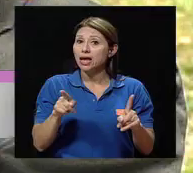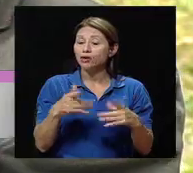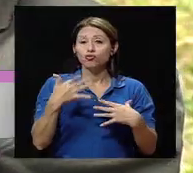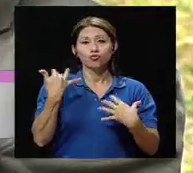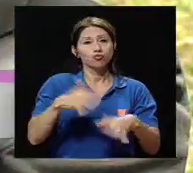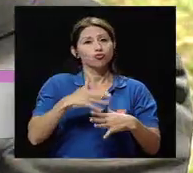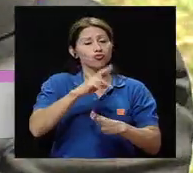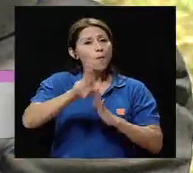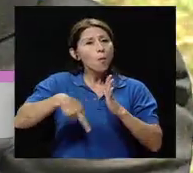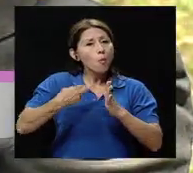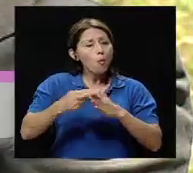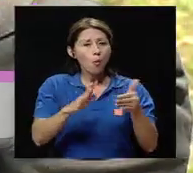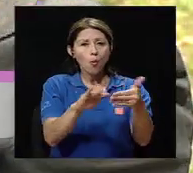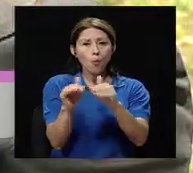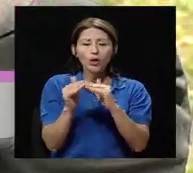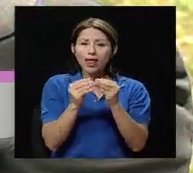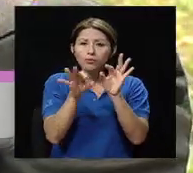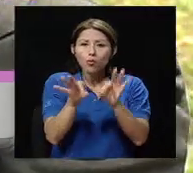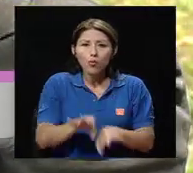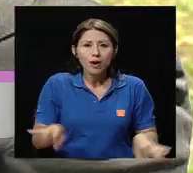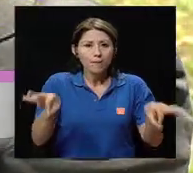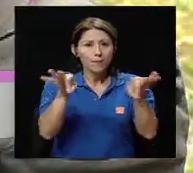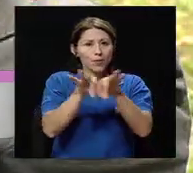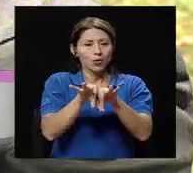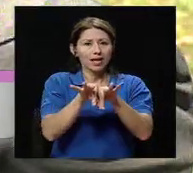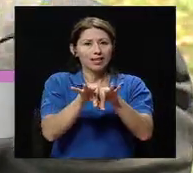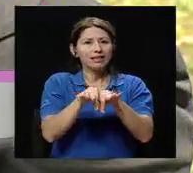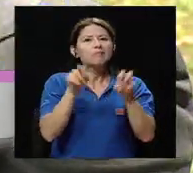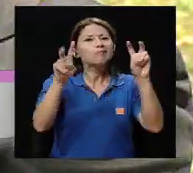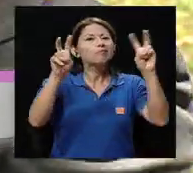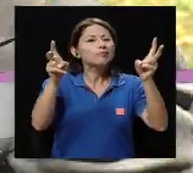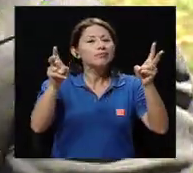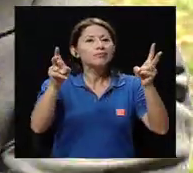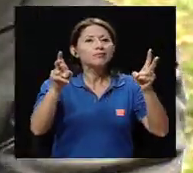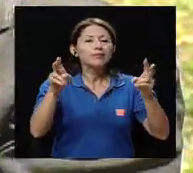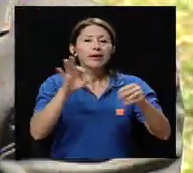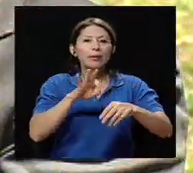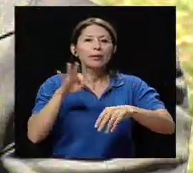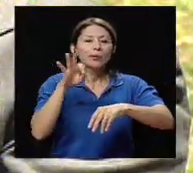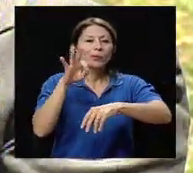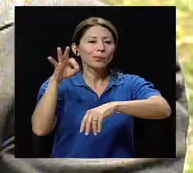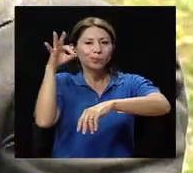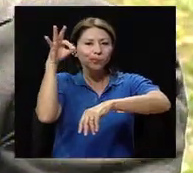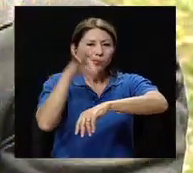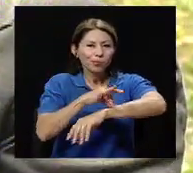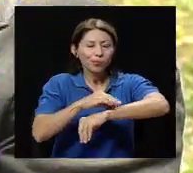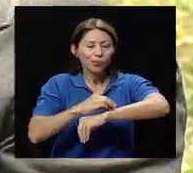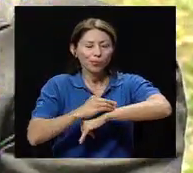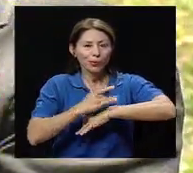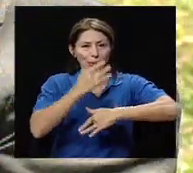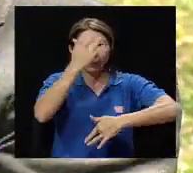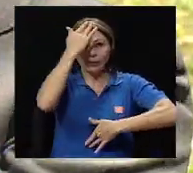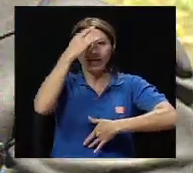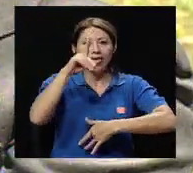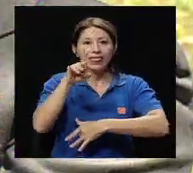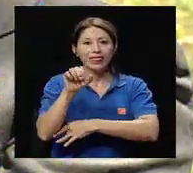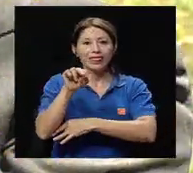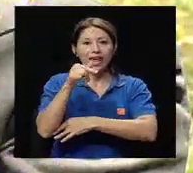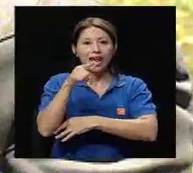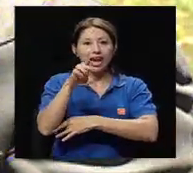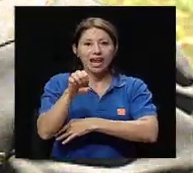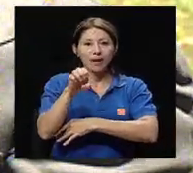de las comunidades es sumamente importante. Estoy hablando del dengue. El dengue como tal, para el